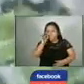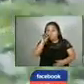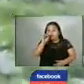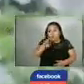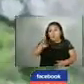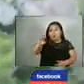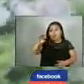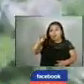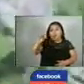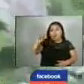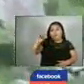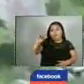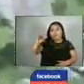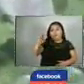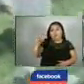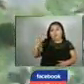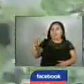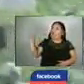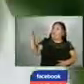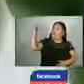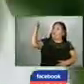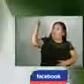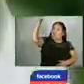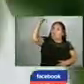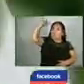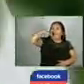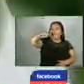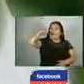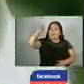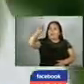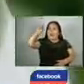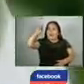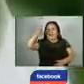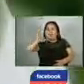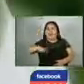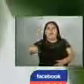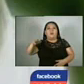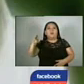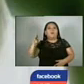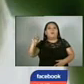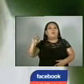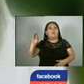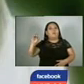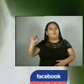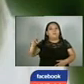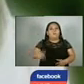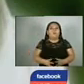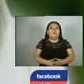Reuters que el ataque con un dron fue ejecutado por la CIA en Kabul el domingo.